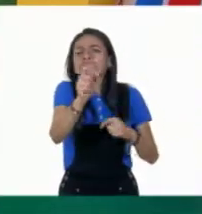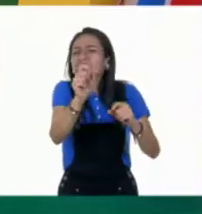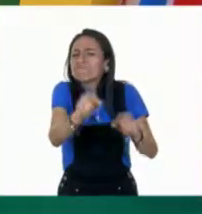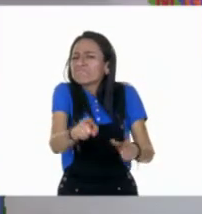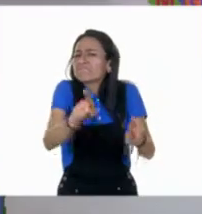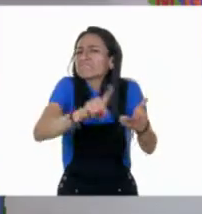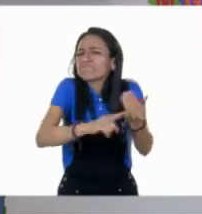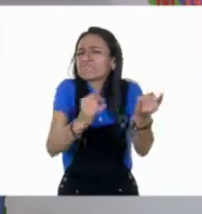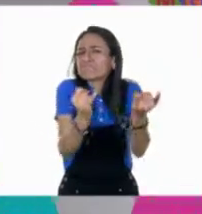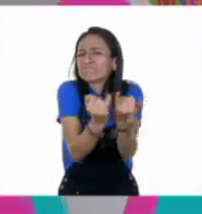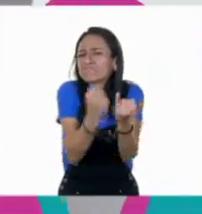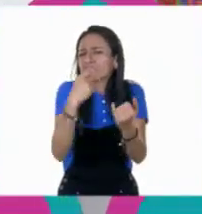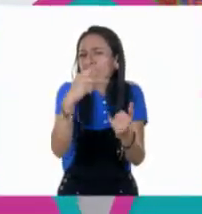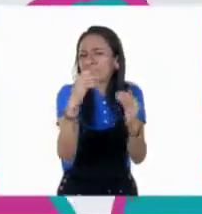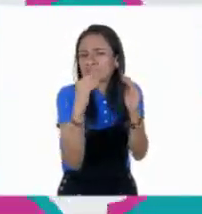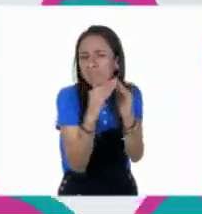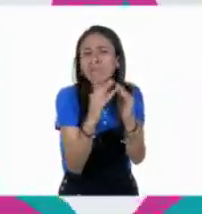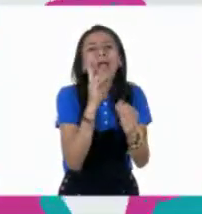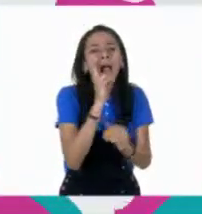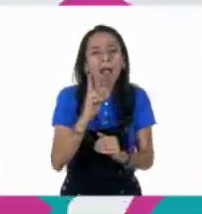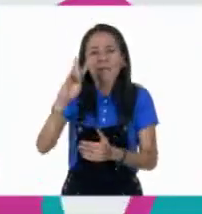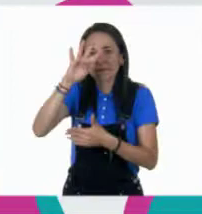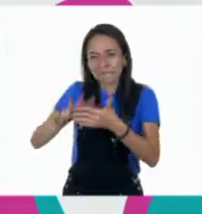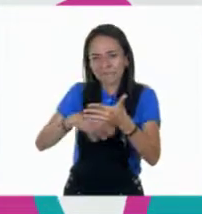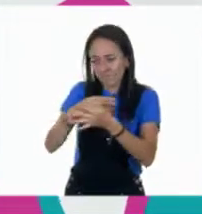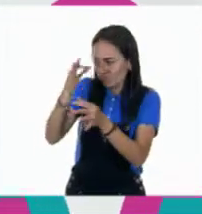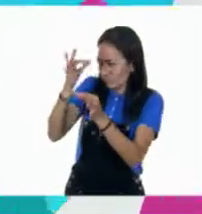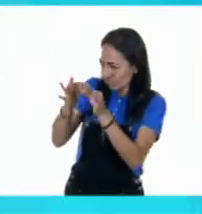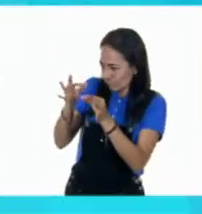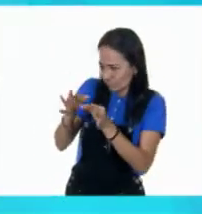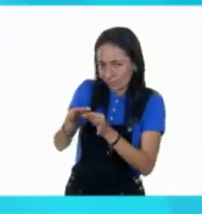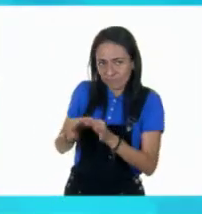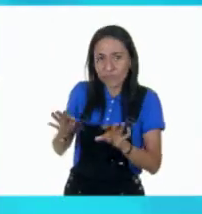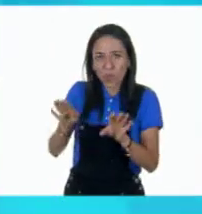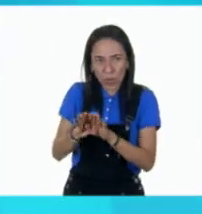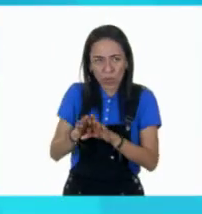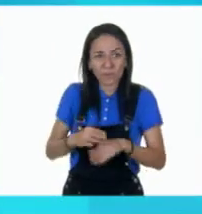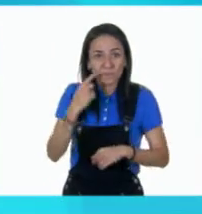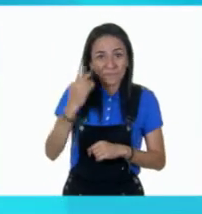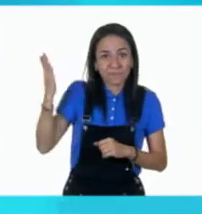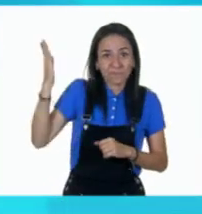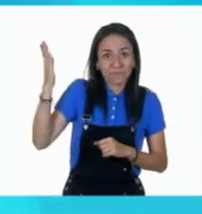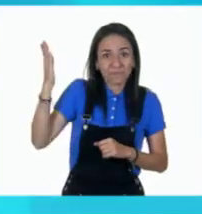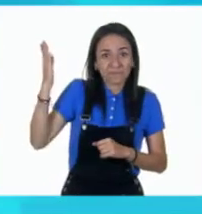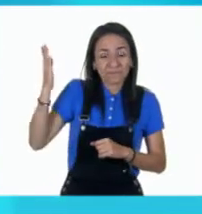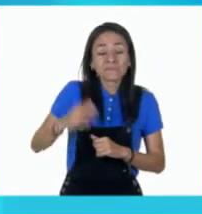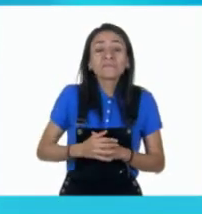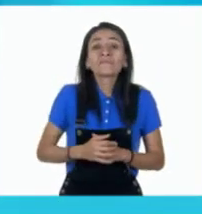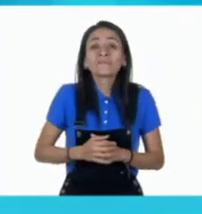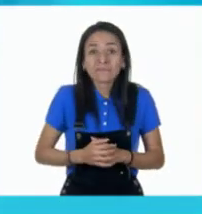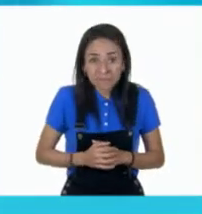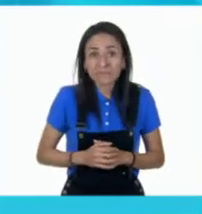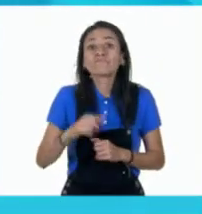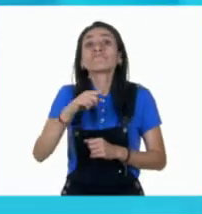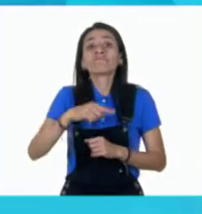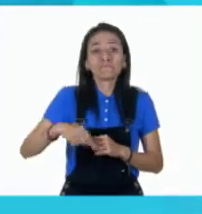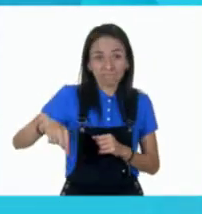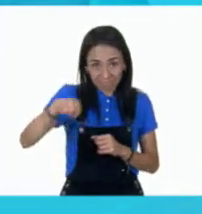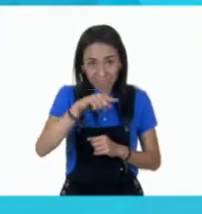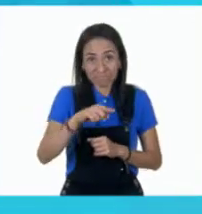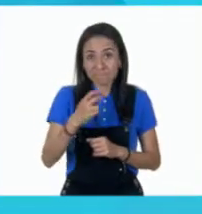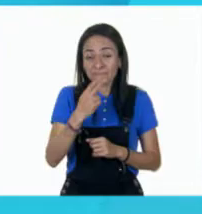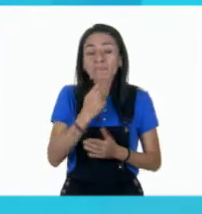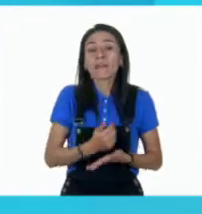vamos a ver cómo quedó nuestra tabla completa? Ahí tenemos la información. Con eso recuerden que ustedes van a poder apoyarse para resolver la